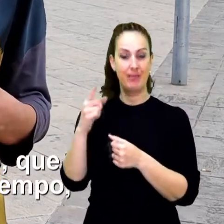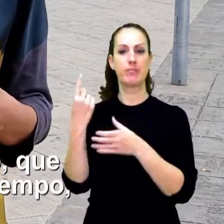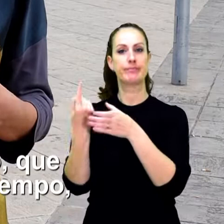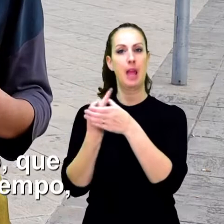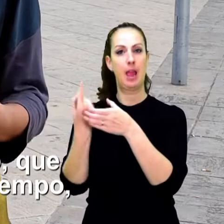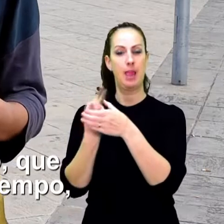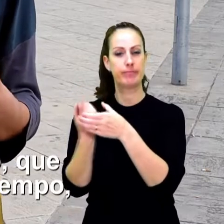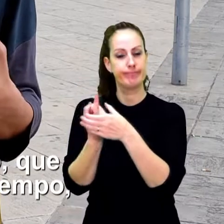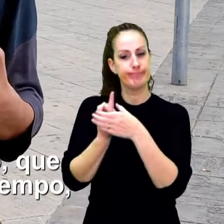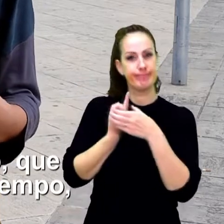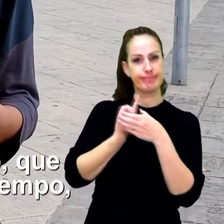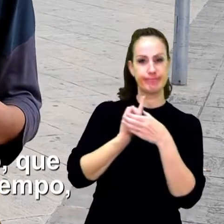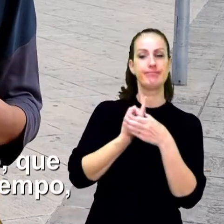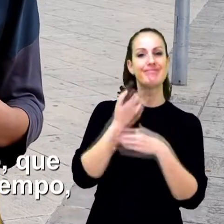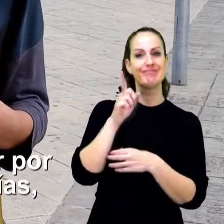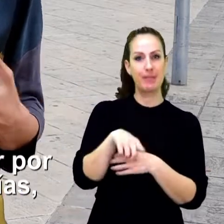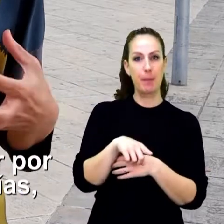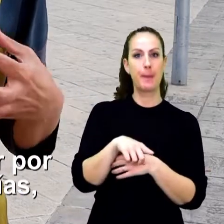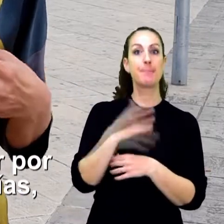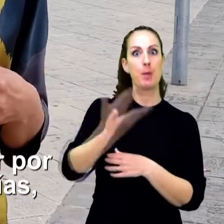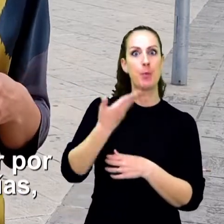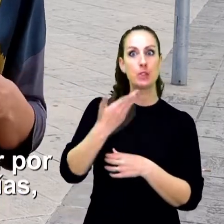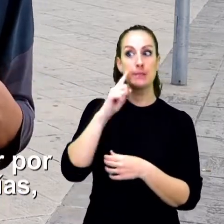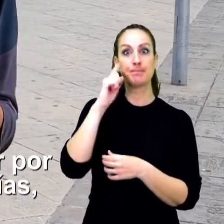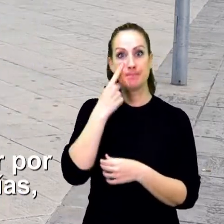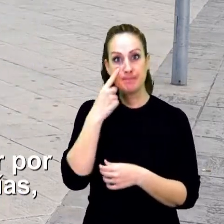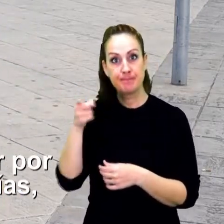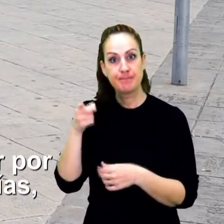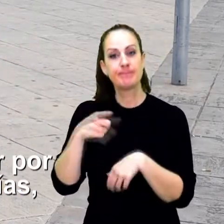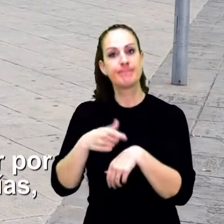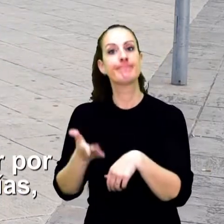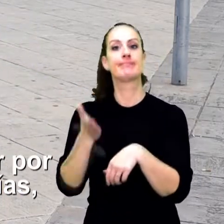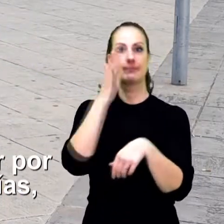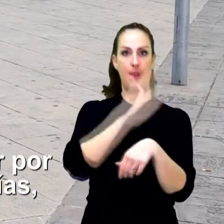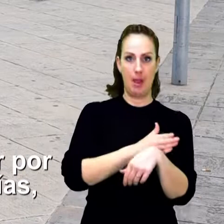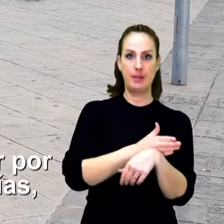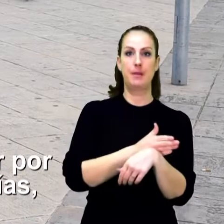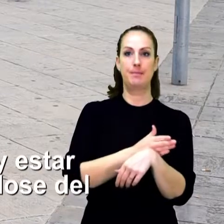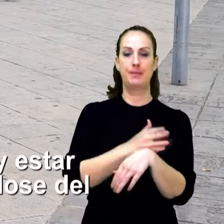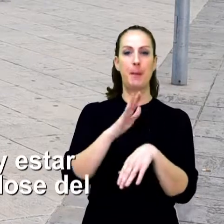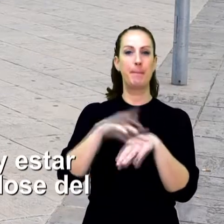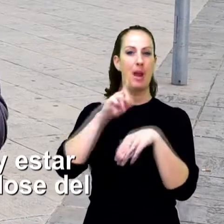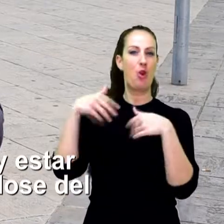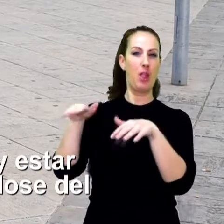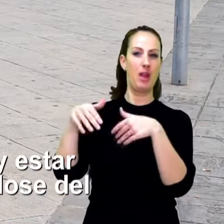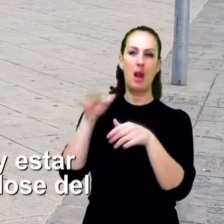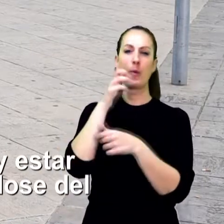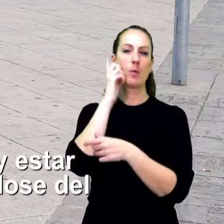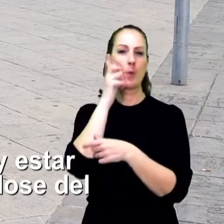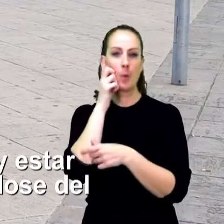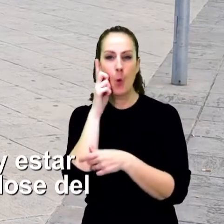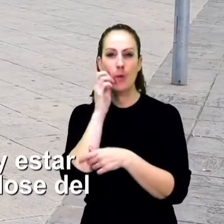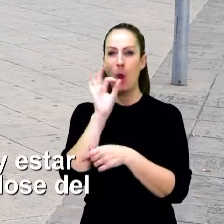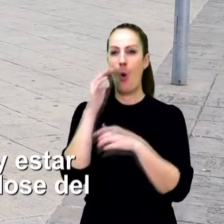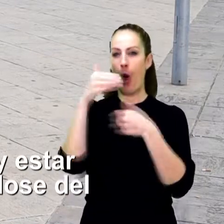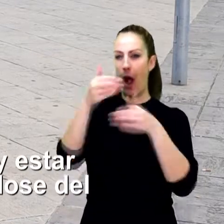que hay que tener cuidado de detectarla a tiempo, porque los chicos pues pueden abusar, por ejemplo, pues de las nuevas tecnologías, del móvil, encerrarse en sus